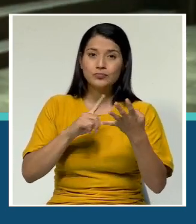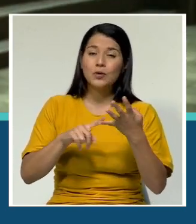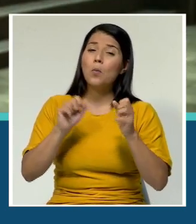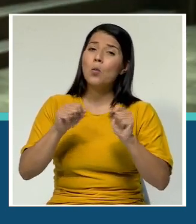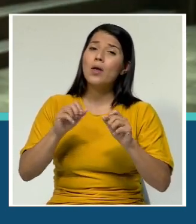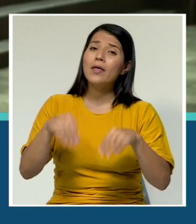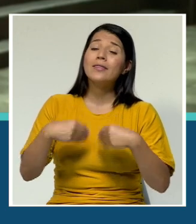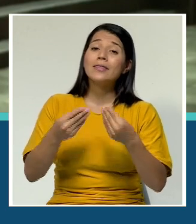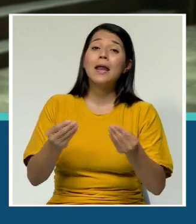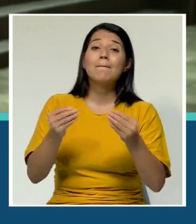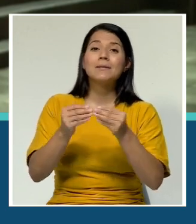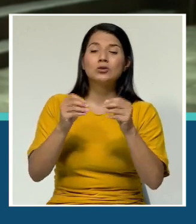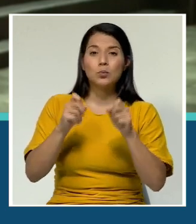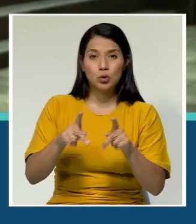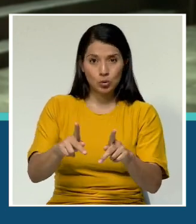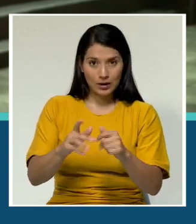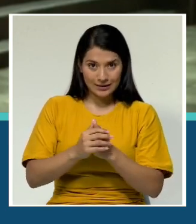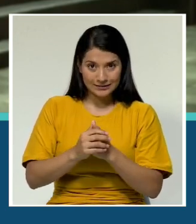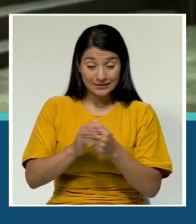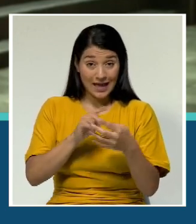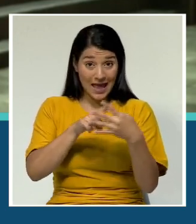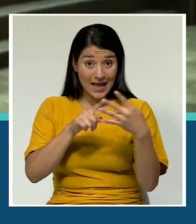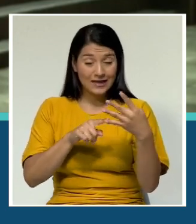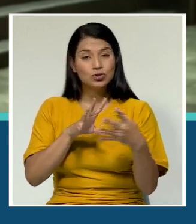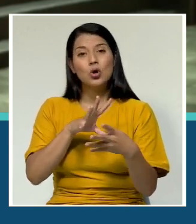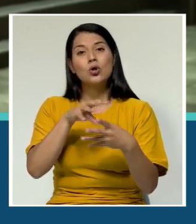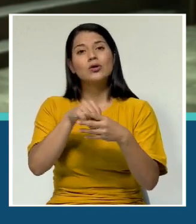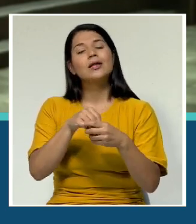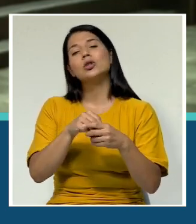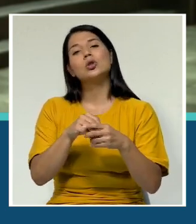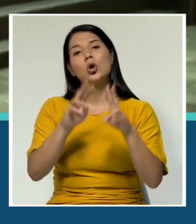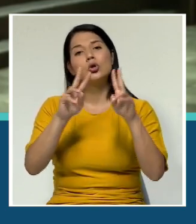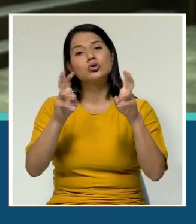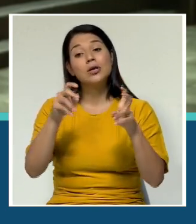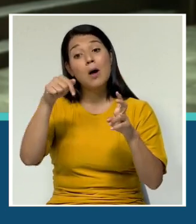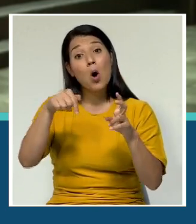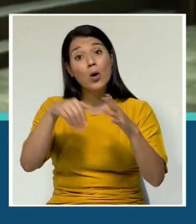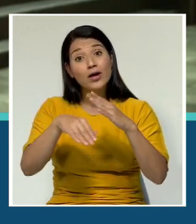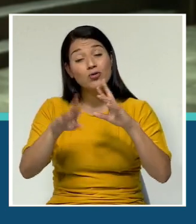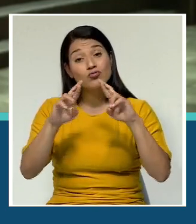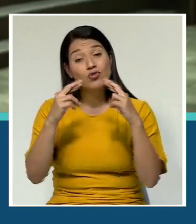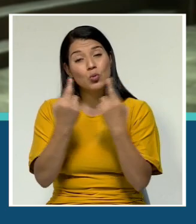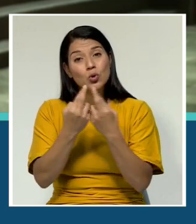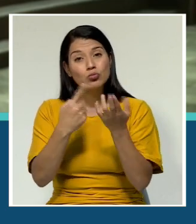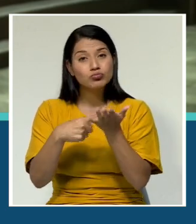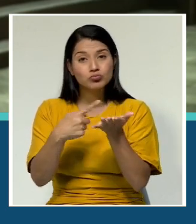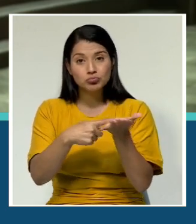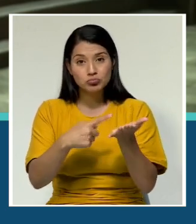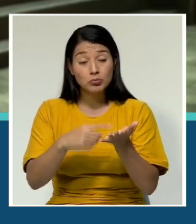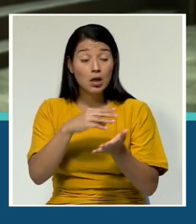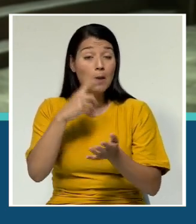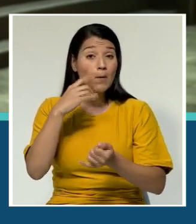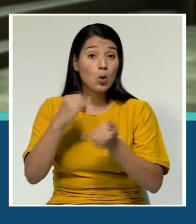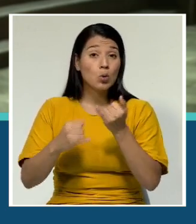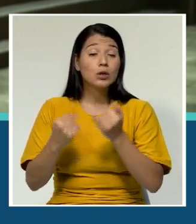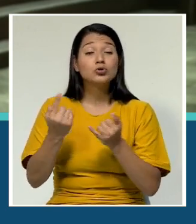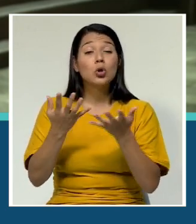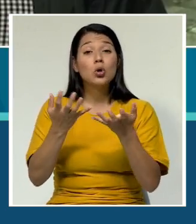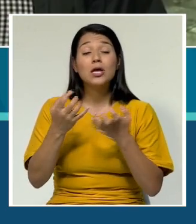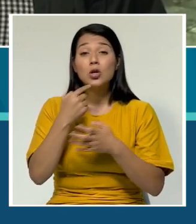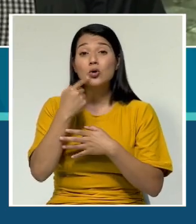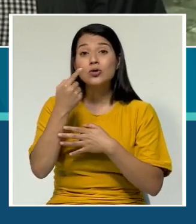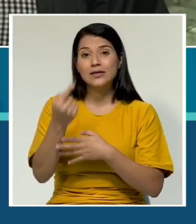de la vida, arrancar la corrupción y por supuesto también brindar mayores oportunidades. Esos son parte de los